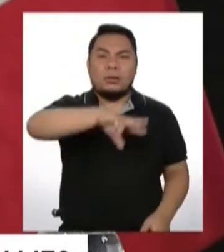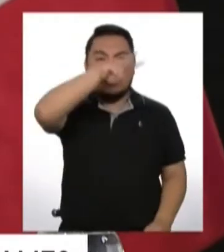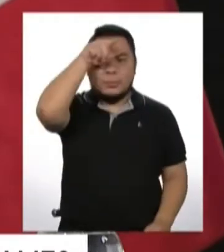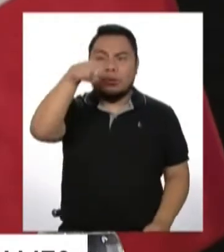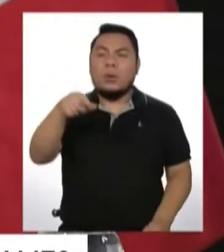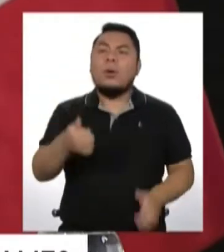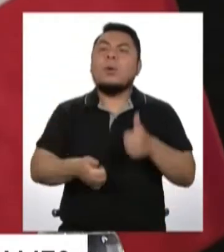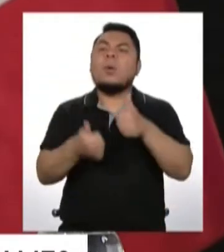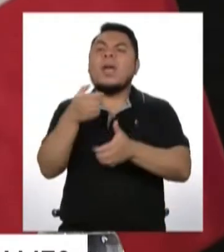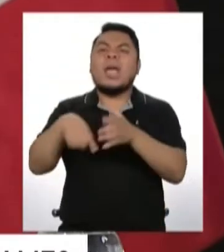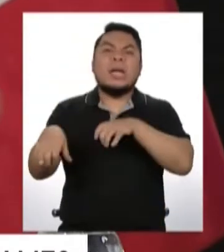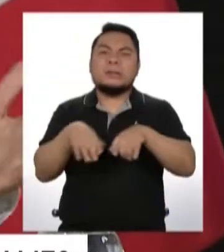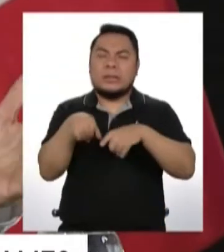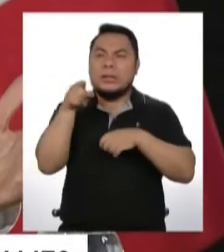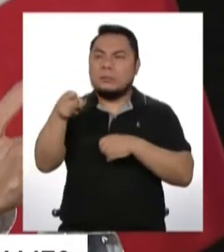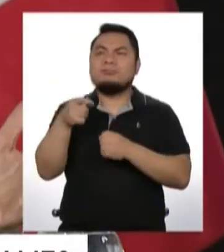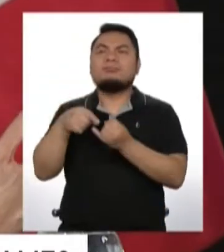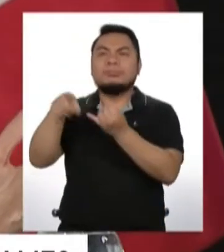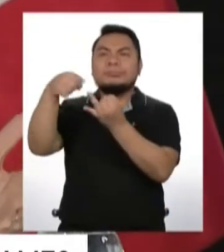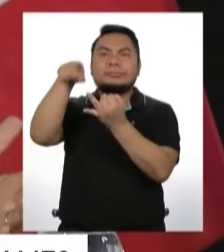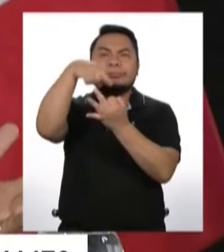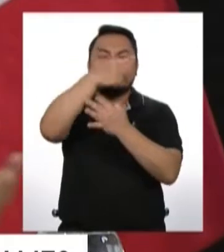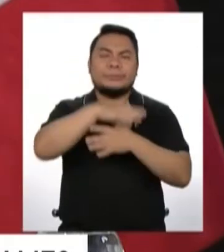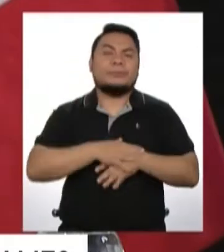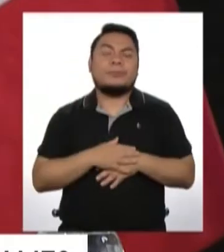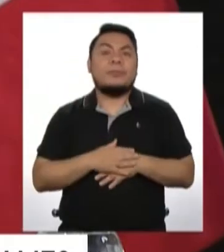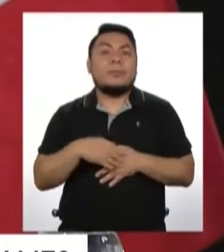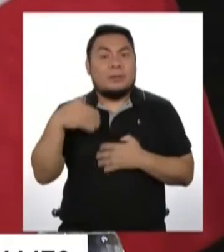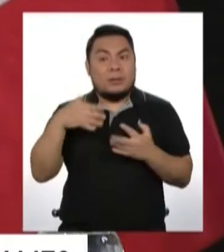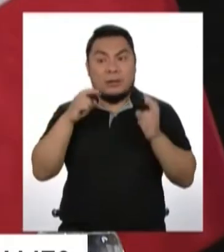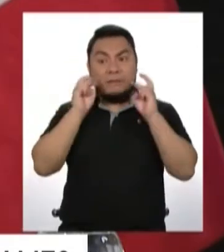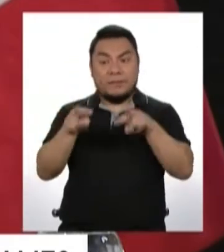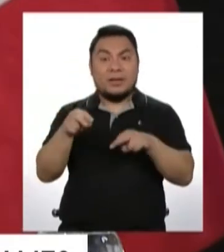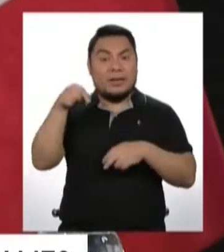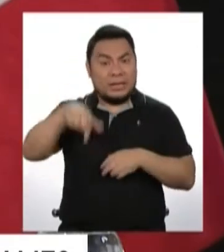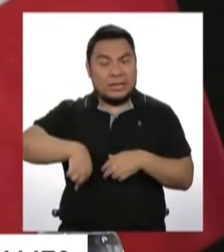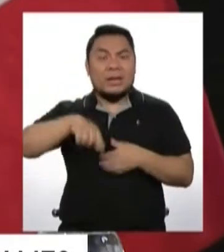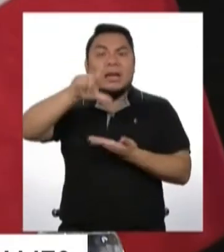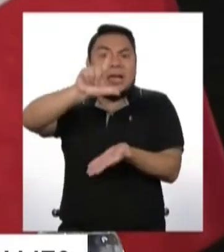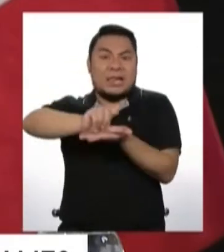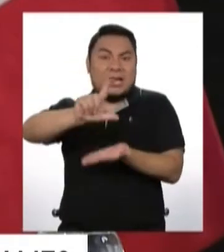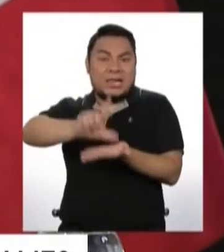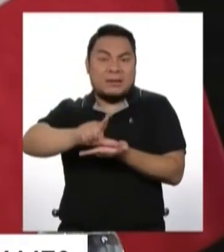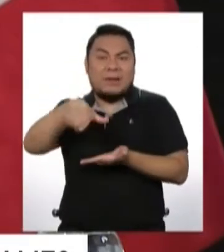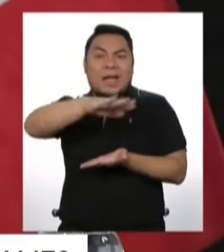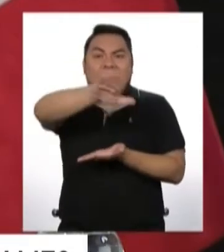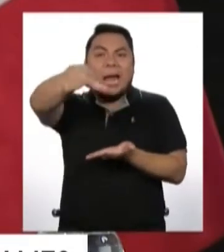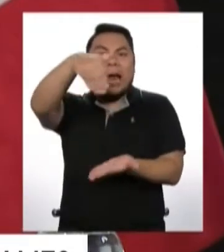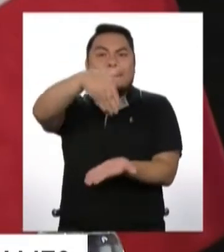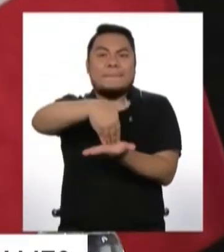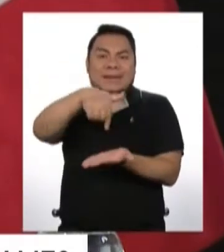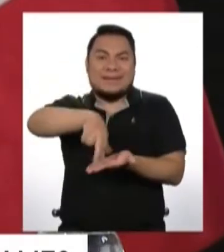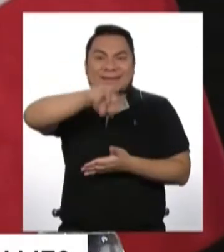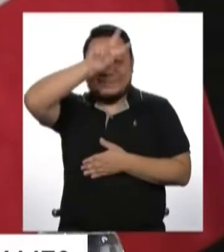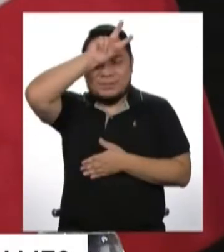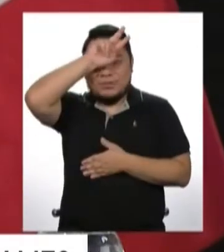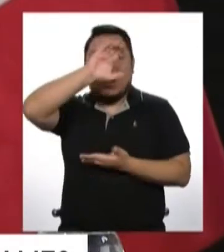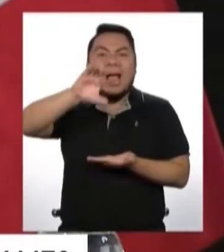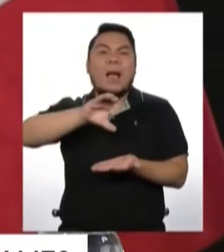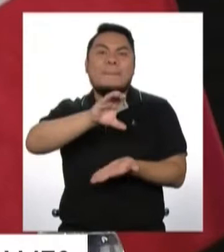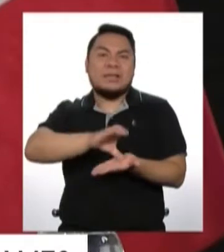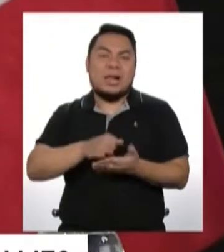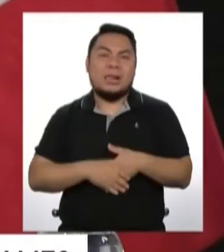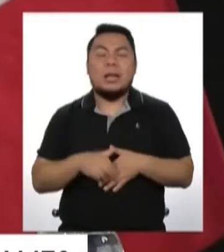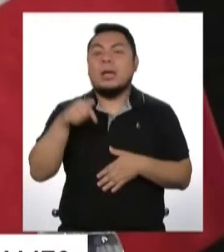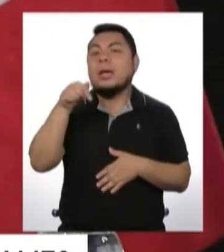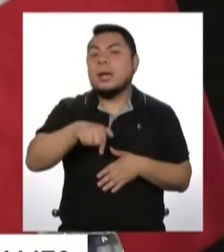nuestra respuesta, ¿no? Y hemos visto, por ejemplo, que Lima, siendo la capital del país, siendo